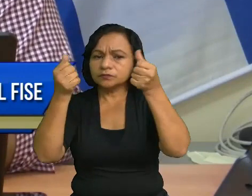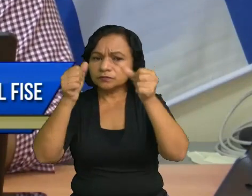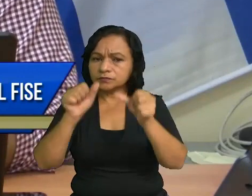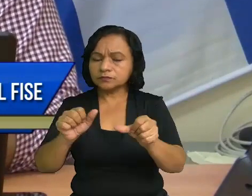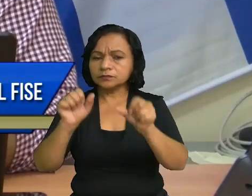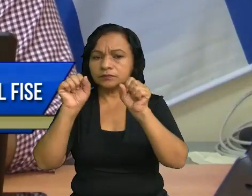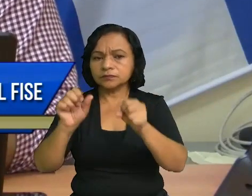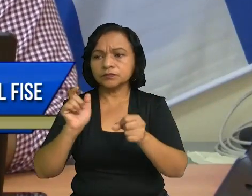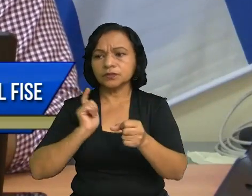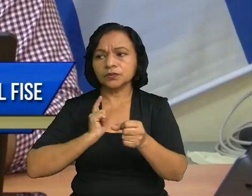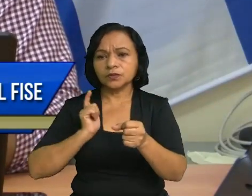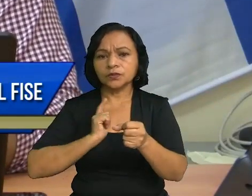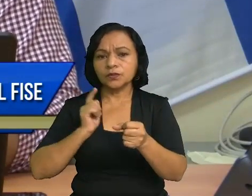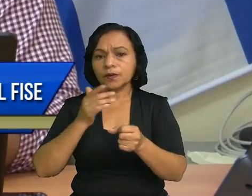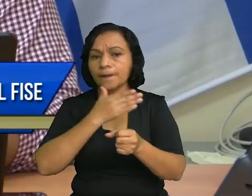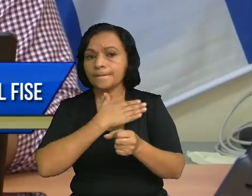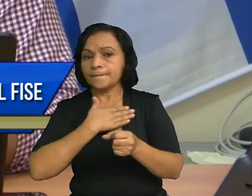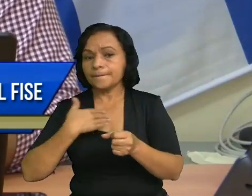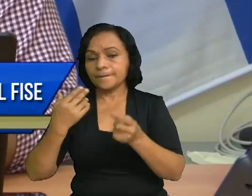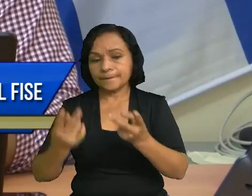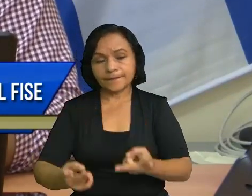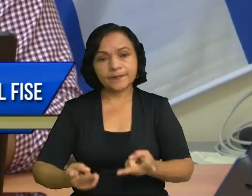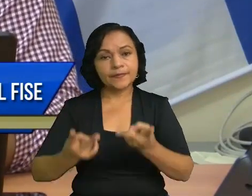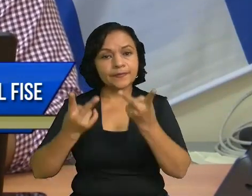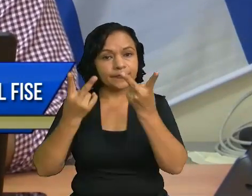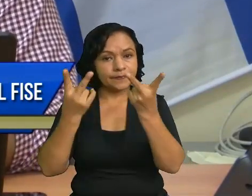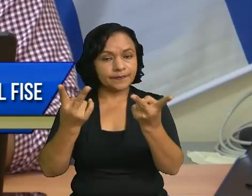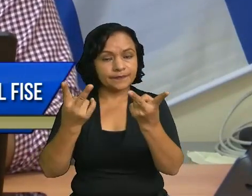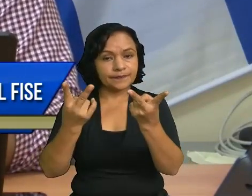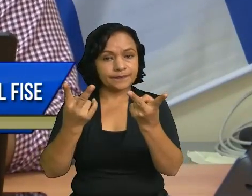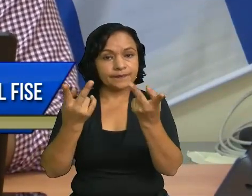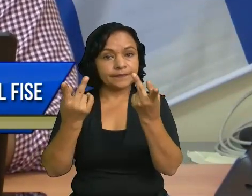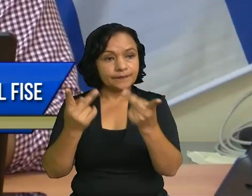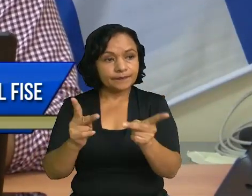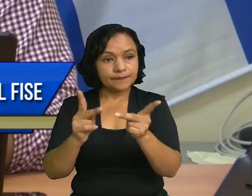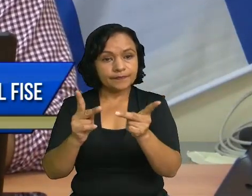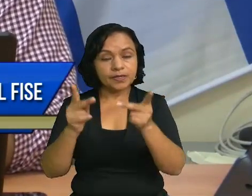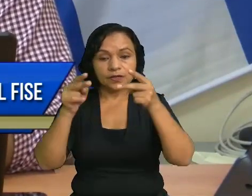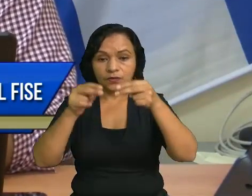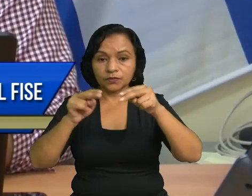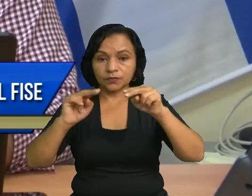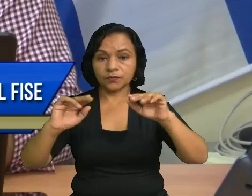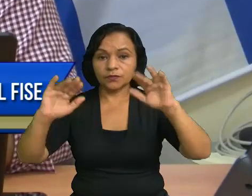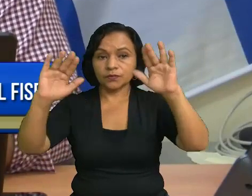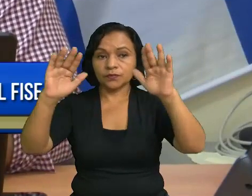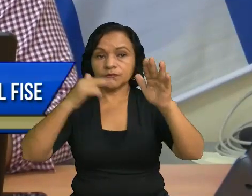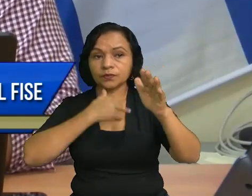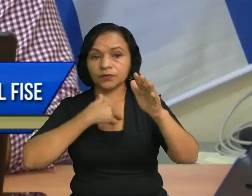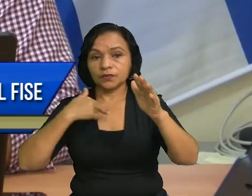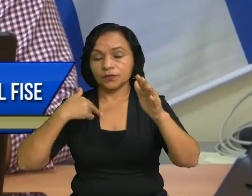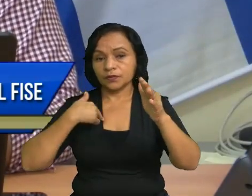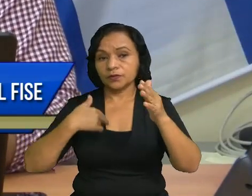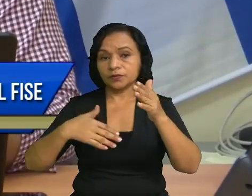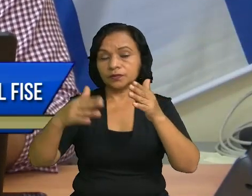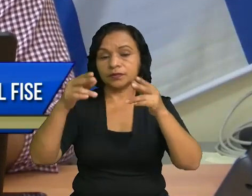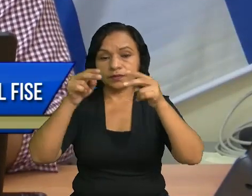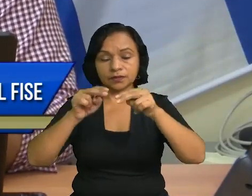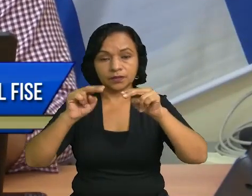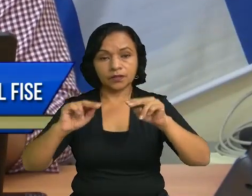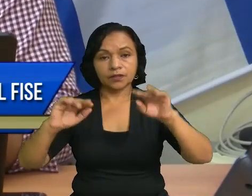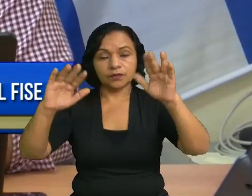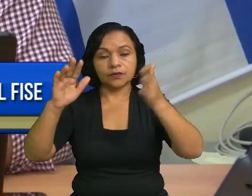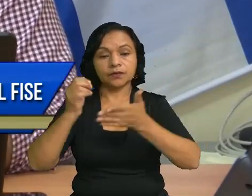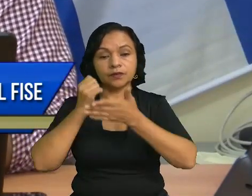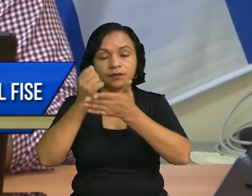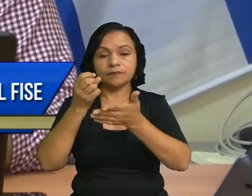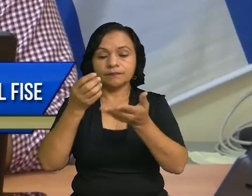logren alcanzar una mejor calidad de vida de la población pero sin degradar el ambiente sin agotar o destruir los recursos naturales que nos provee